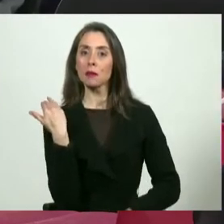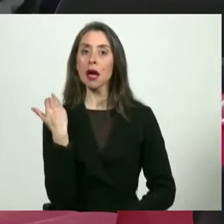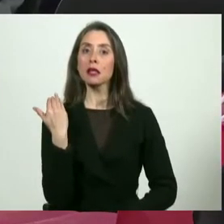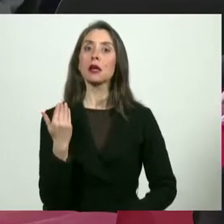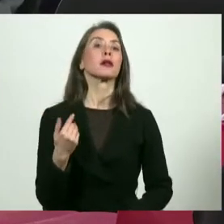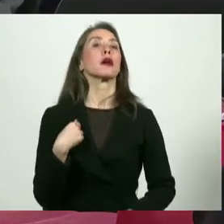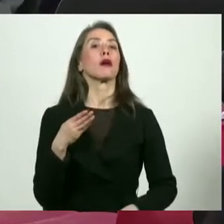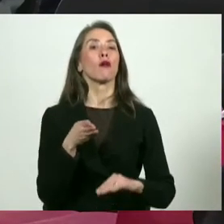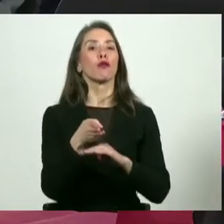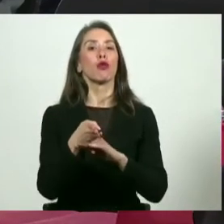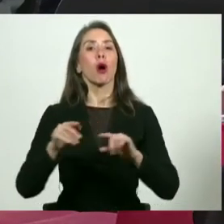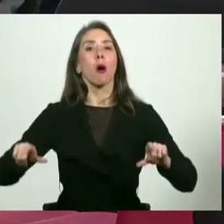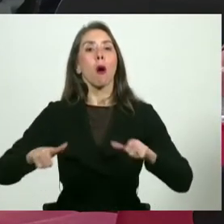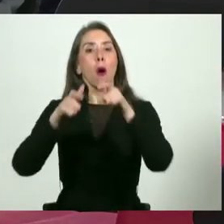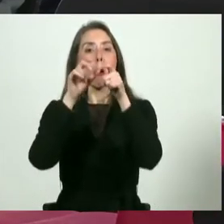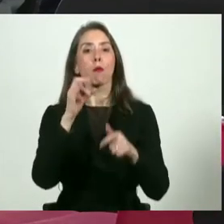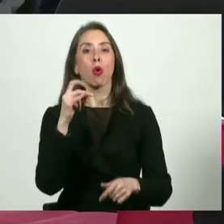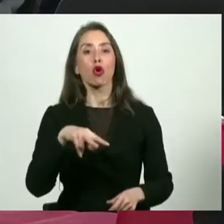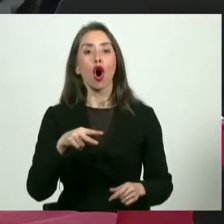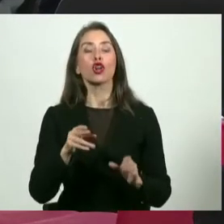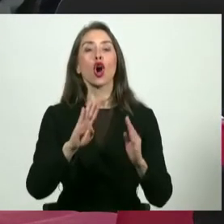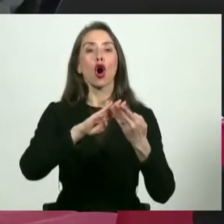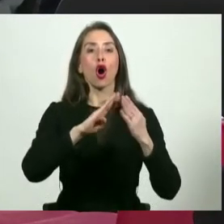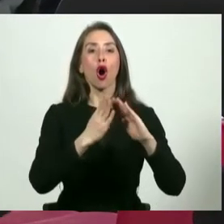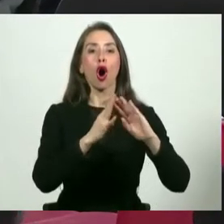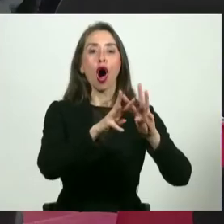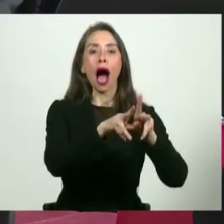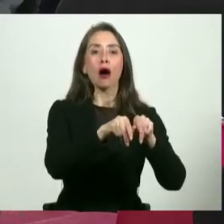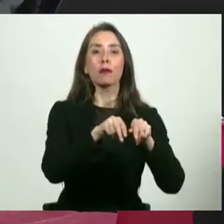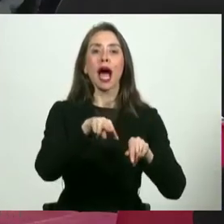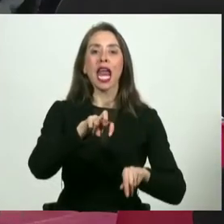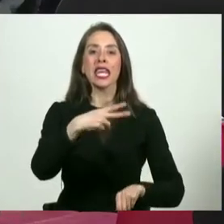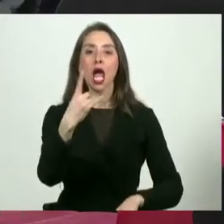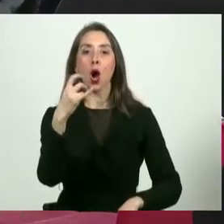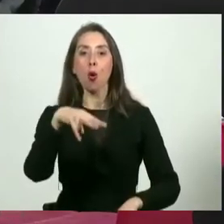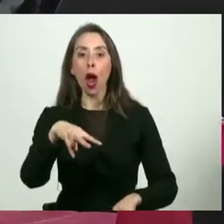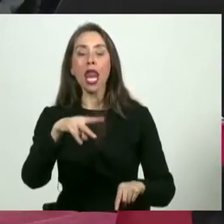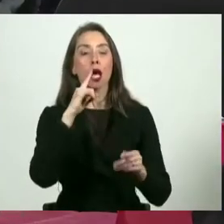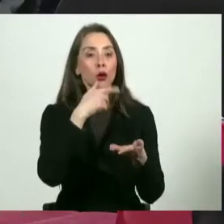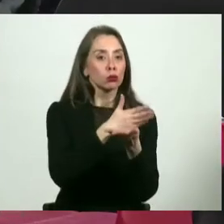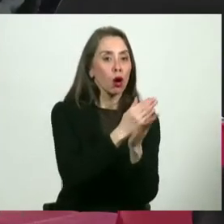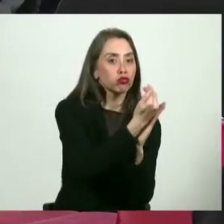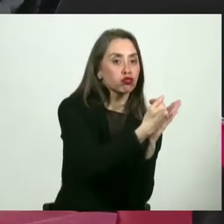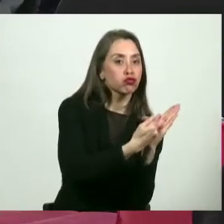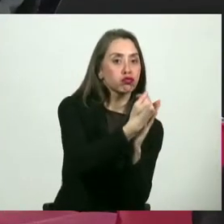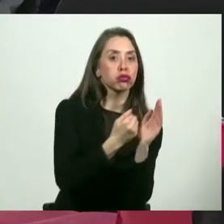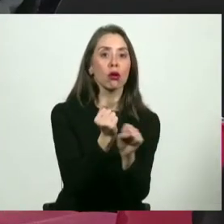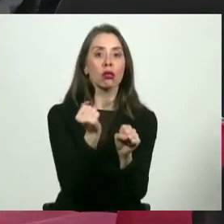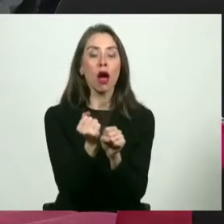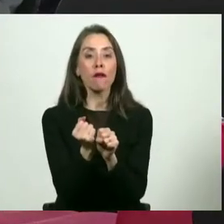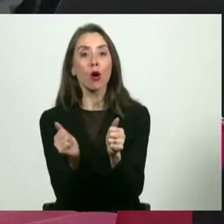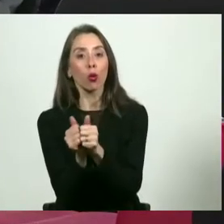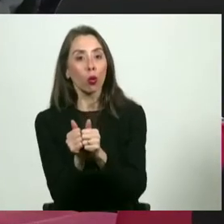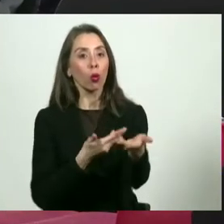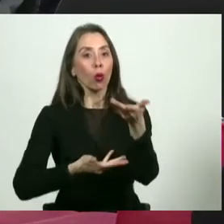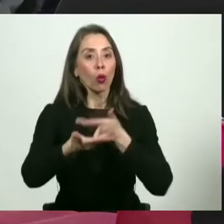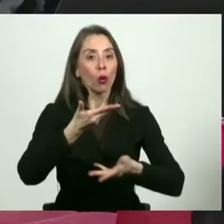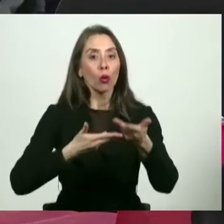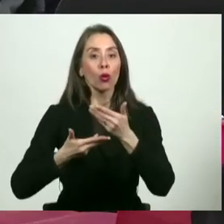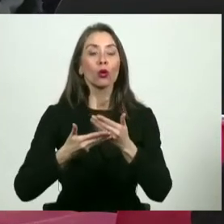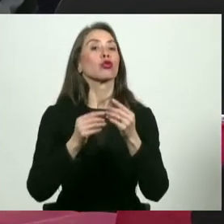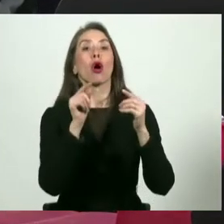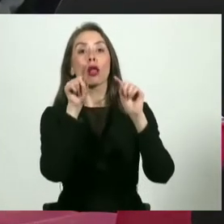Hace un poco más de una semana estuvimos en Pucón con la agrupación Nehuen, que tiene distintas agrupaciones, distintas comunas, con una agenda que estamos trabajando en conjunto, con un